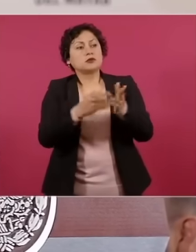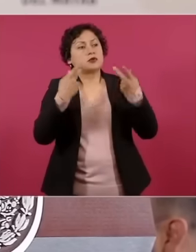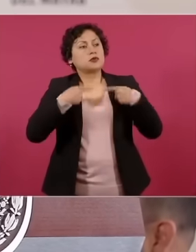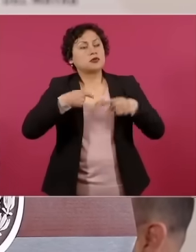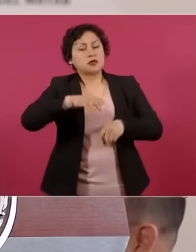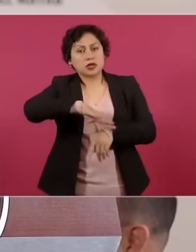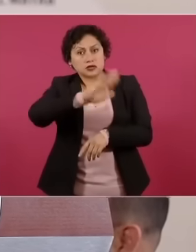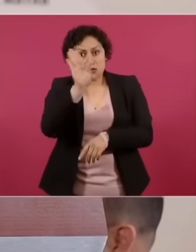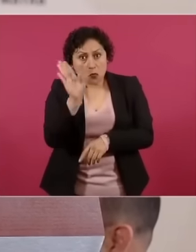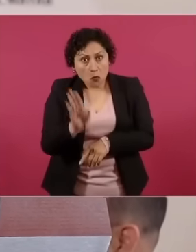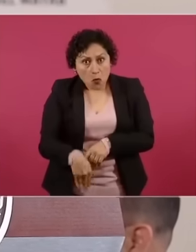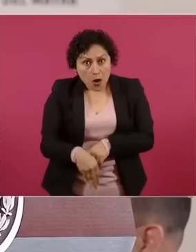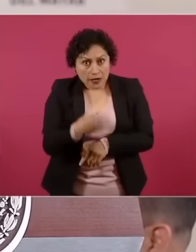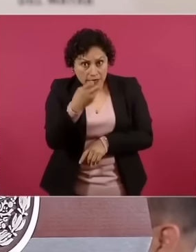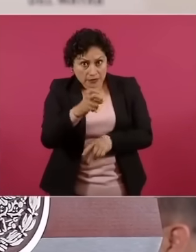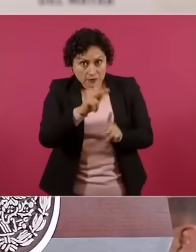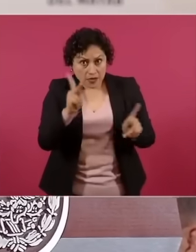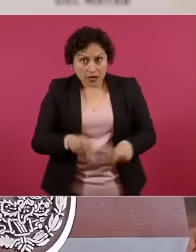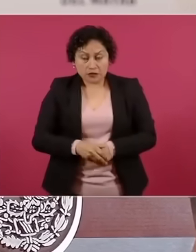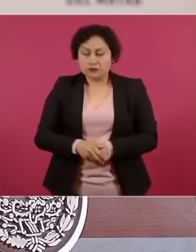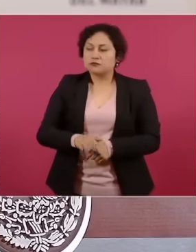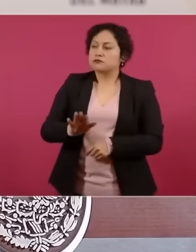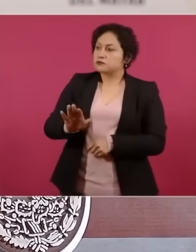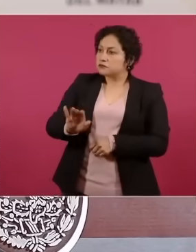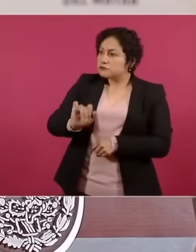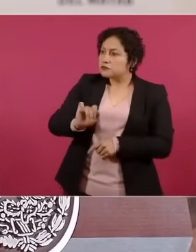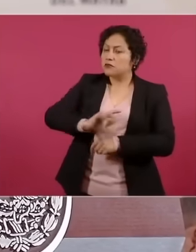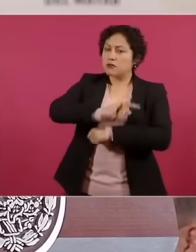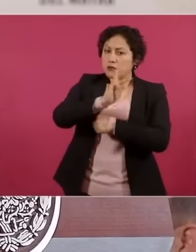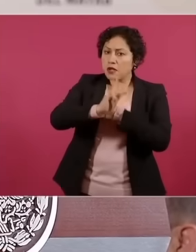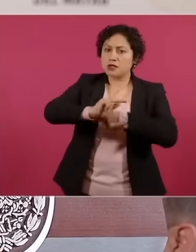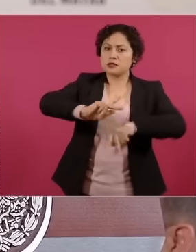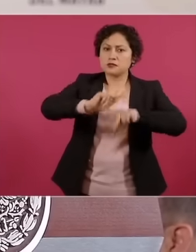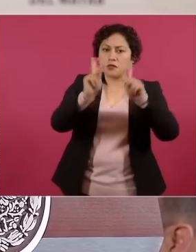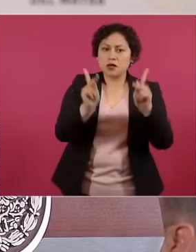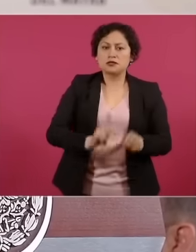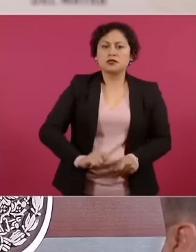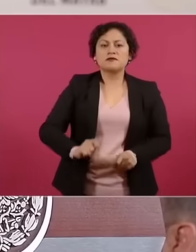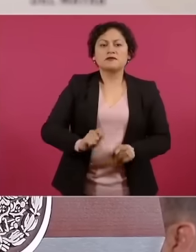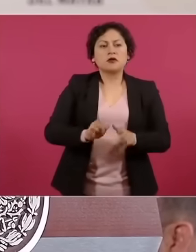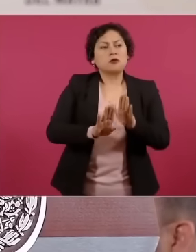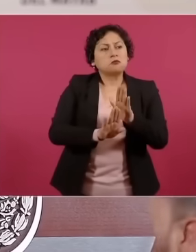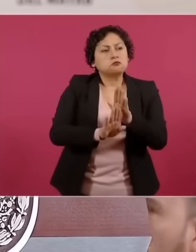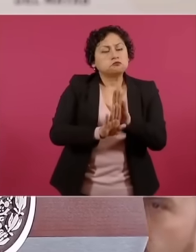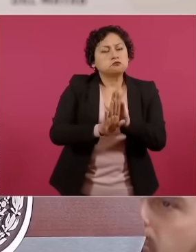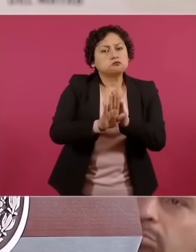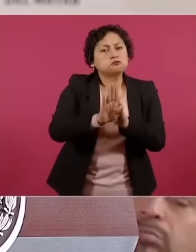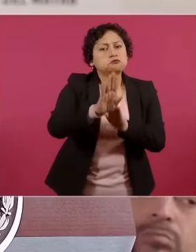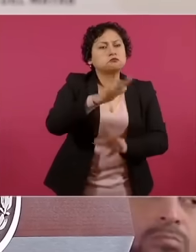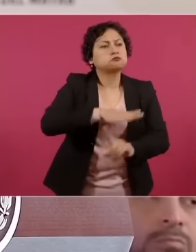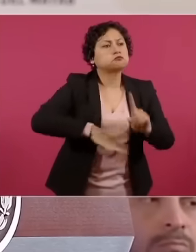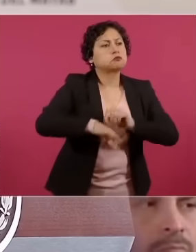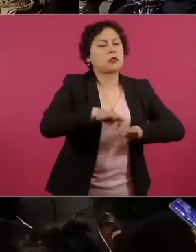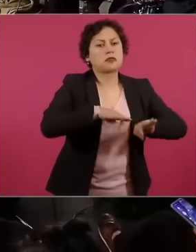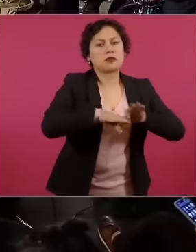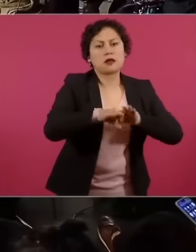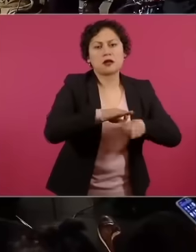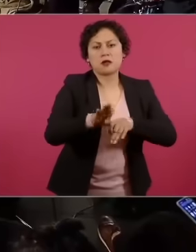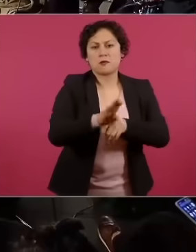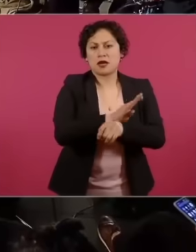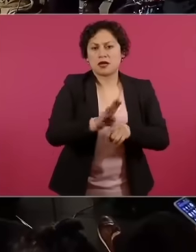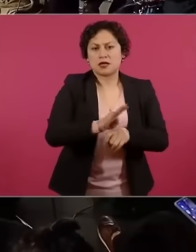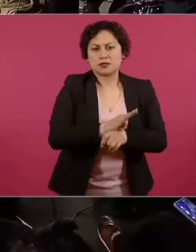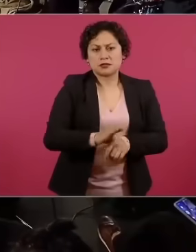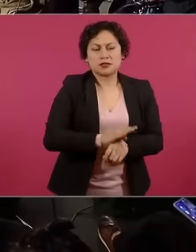pacífico en donde hay crecimiento. En donde hay empleo, en donde hay bienestar. Entiendo esas partes, la entiendo,